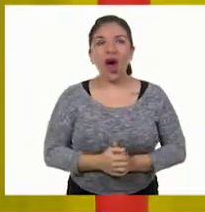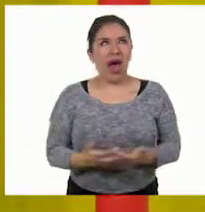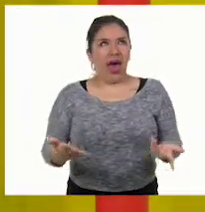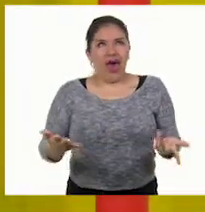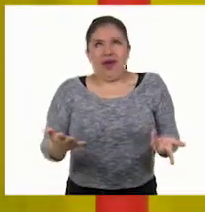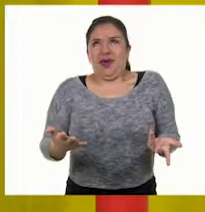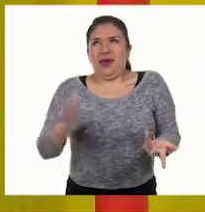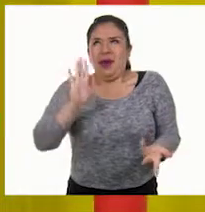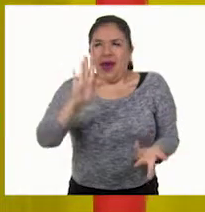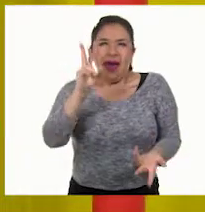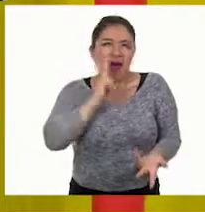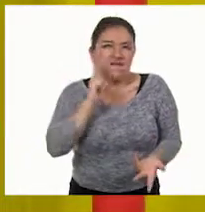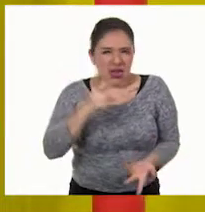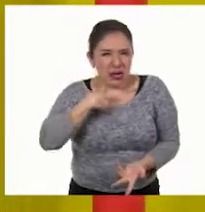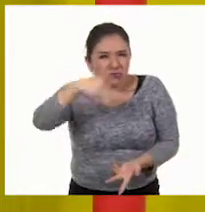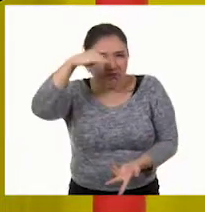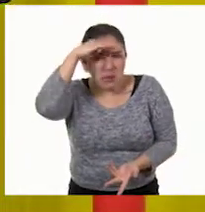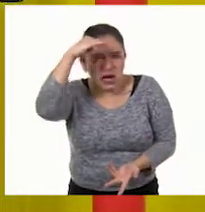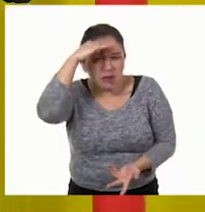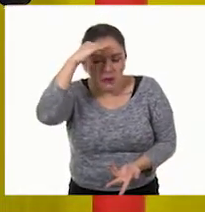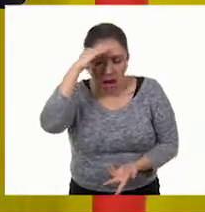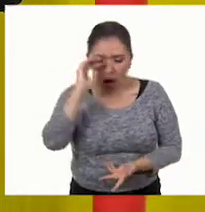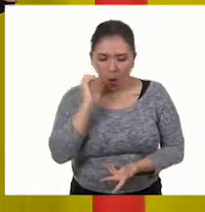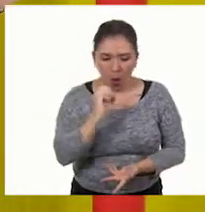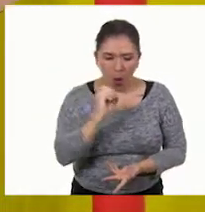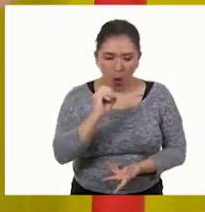¡Ay! A ver si latino. Bien. Porque la verdad es que